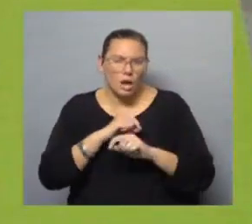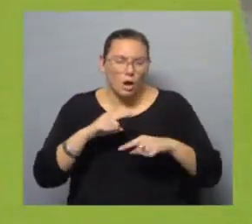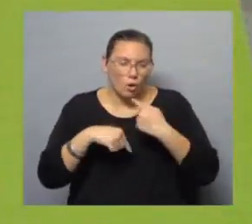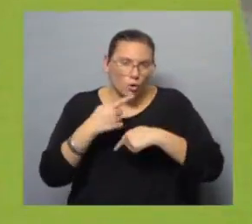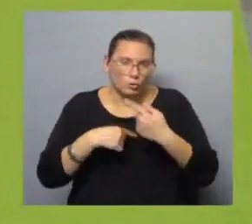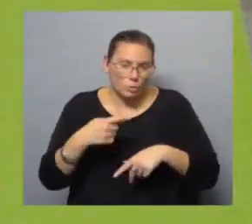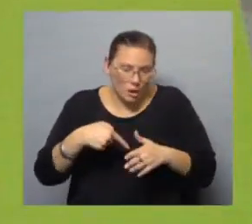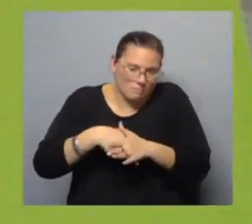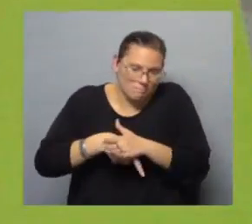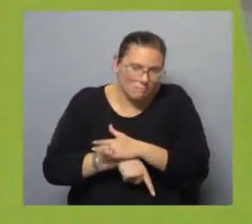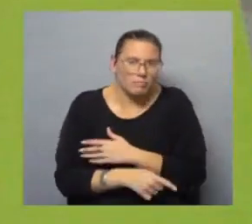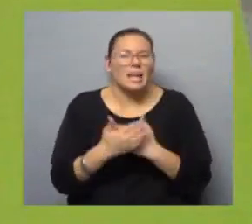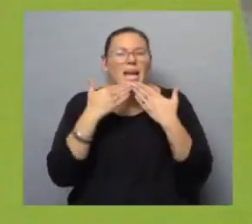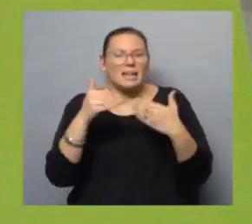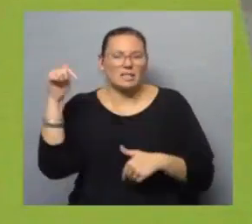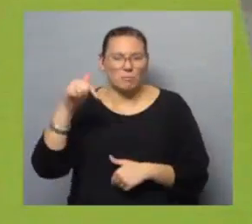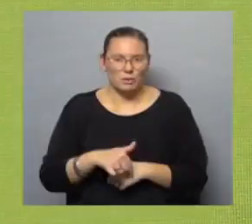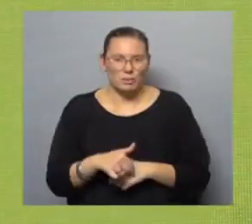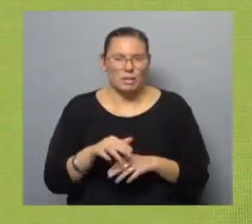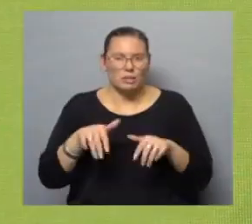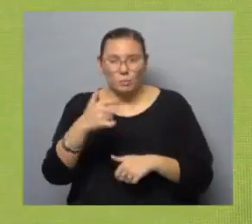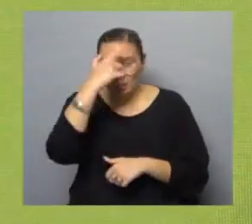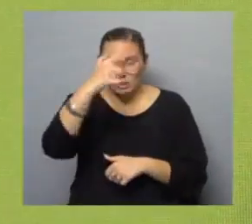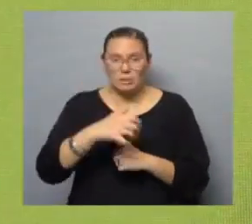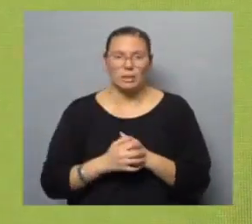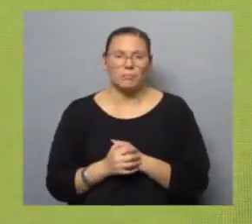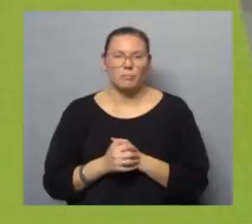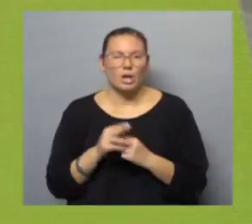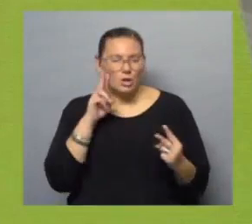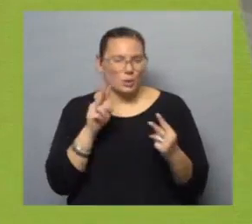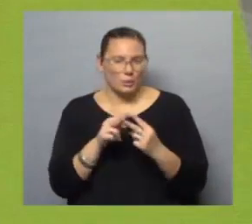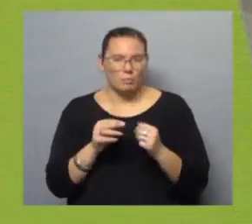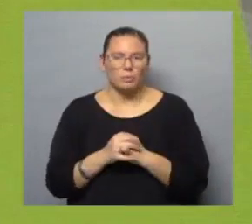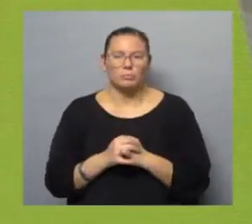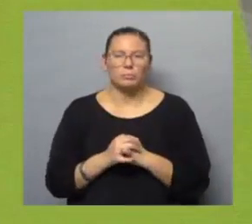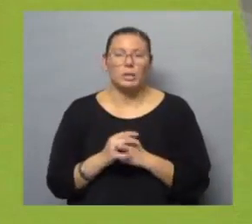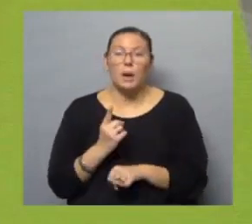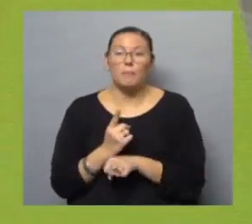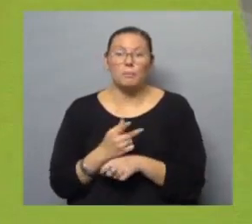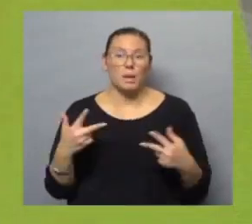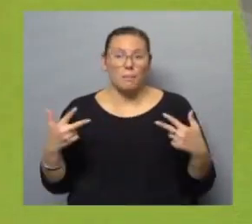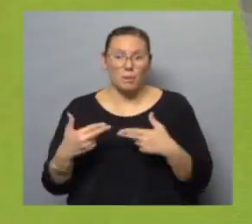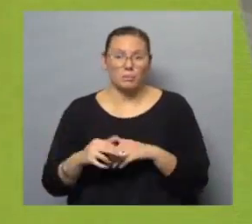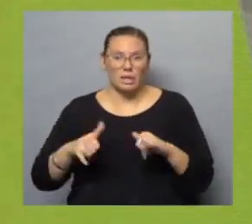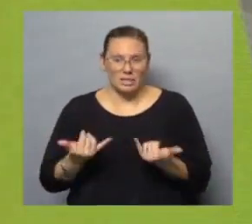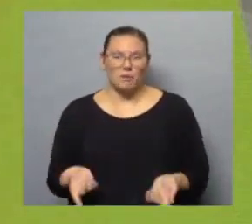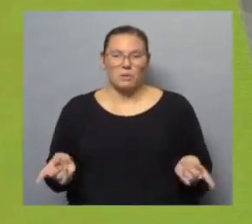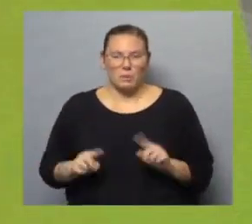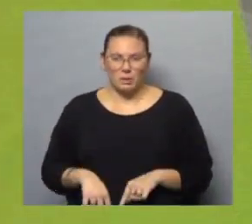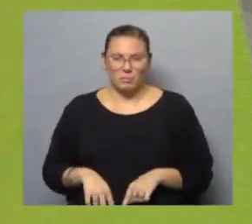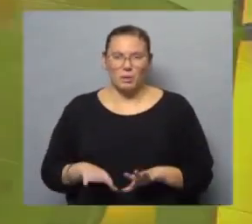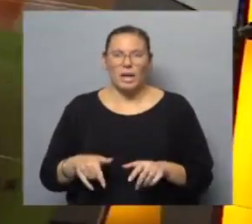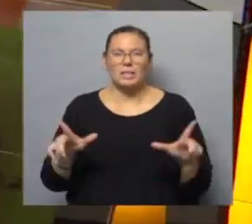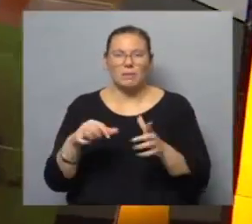sacándole el jugo. Así que bueno, gracias por acompañarnos hoy en Sobre Ciencia. Muchas gracias. Gracias. Hasta pronto. Hacemos la primera pausa y ya seguimos aquí en TV